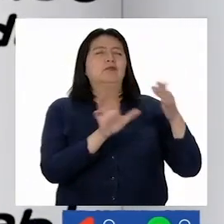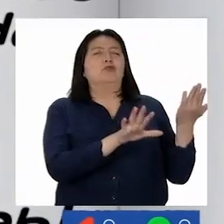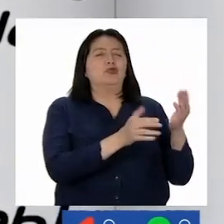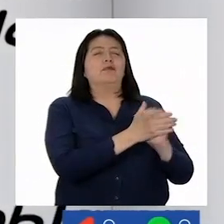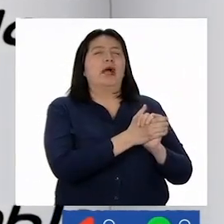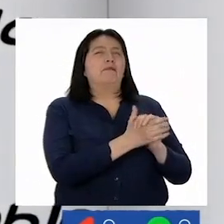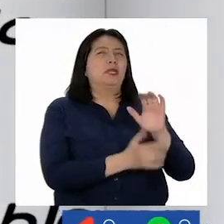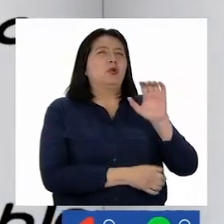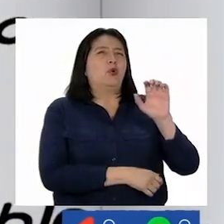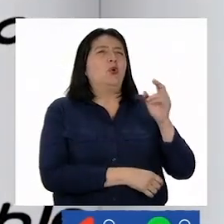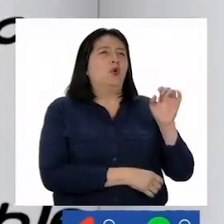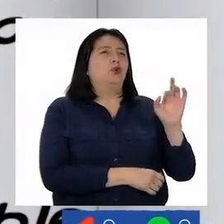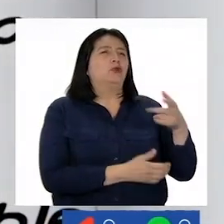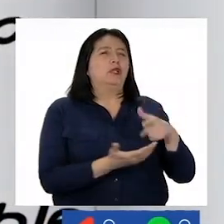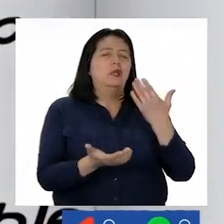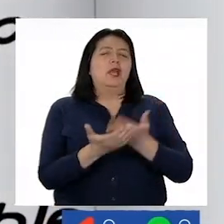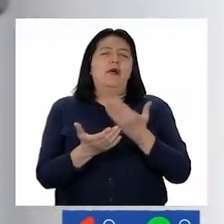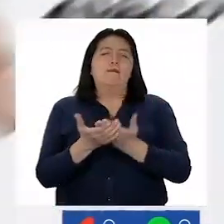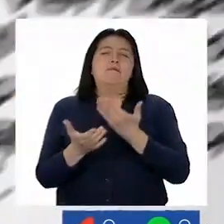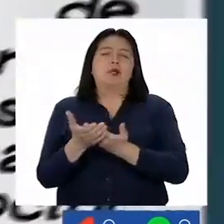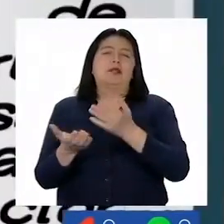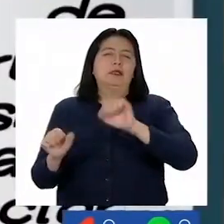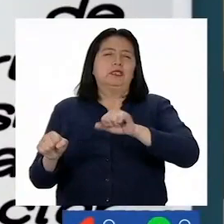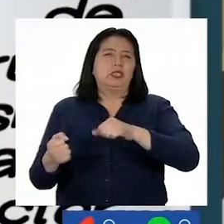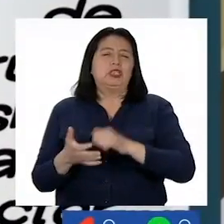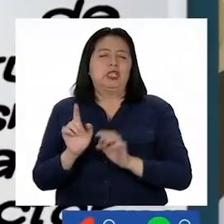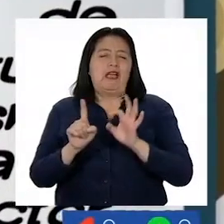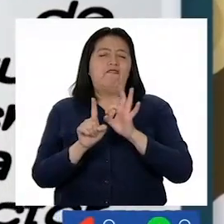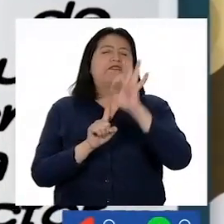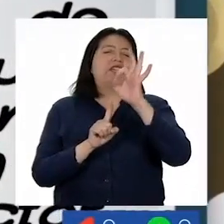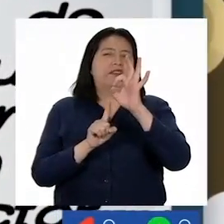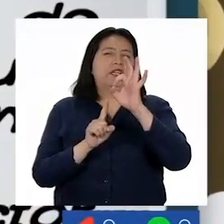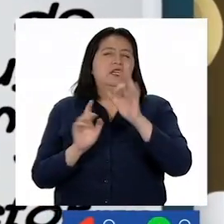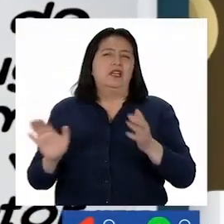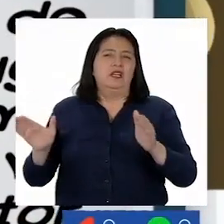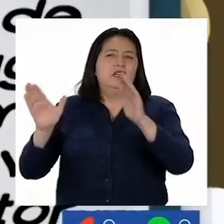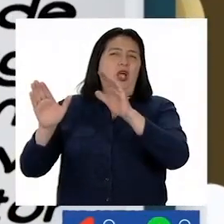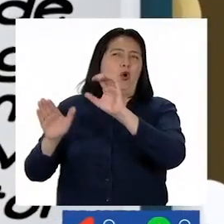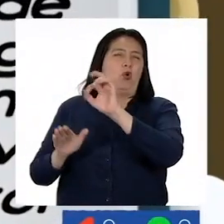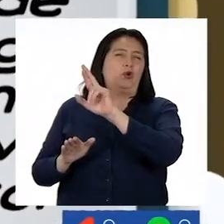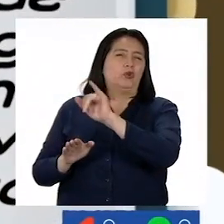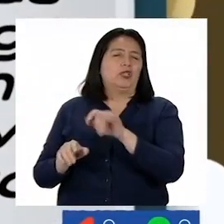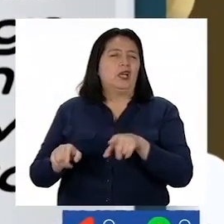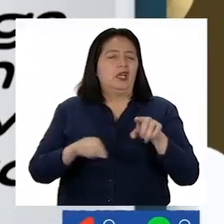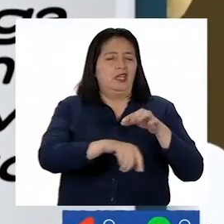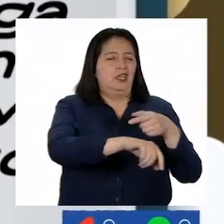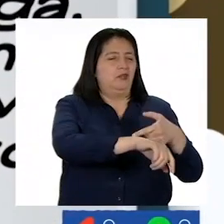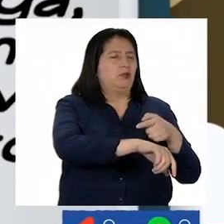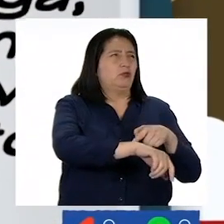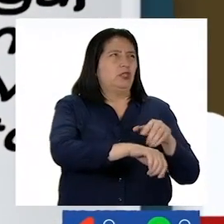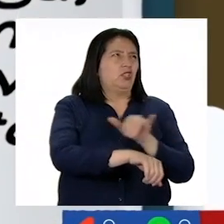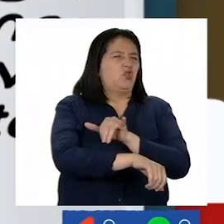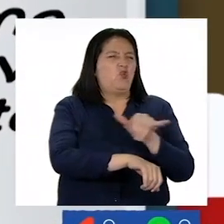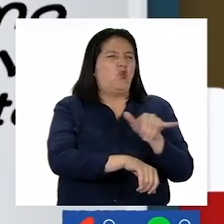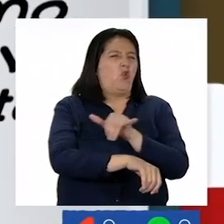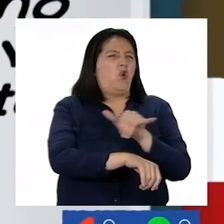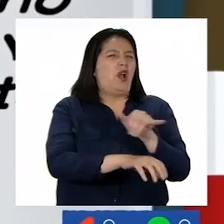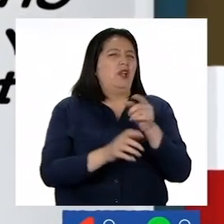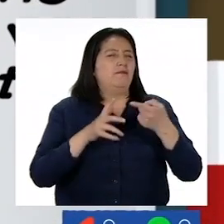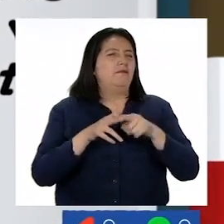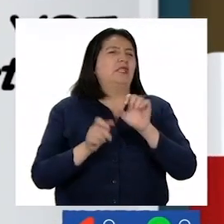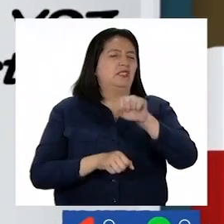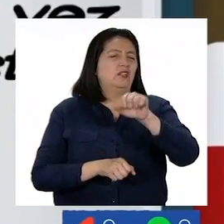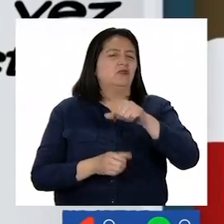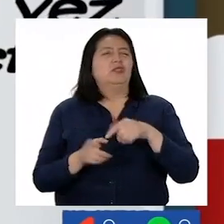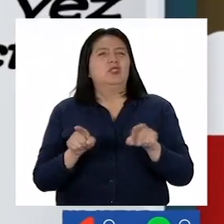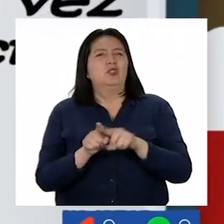Orihuela. He aquí la prueba palpable de que la fiebre de la orolla y la verruga reconocen el mismo origen, como